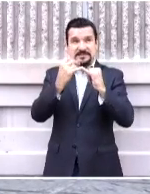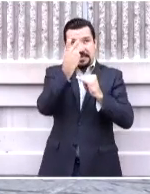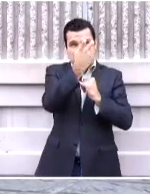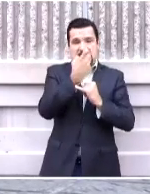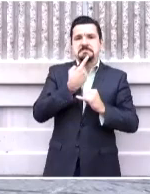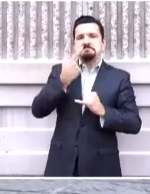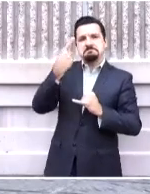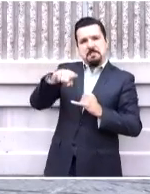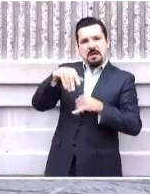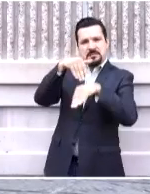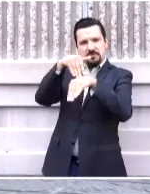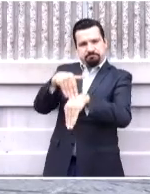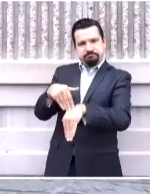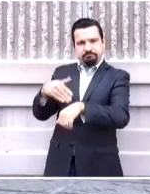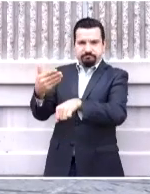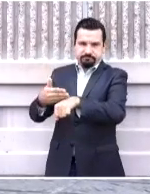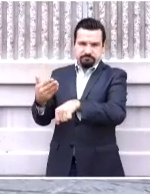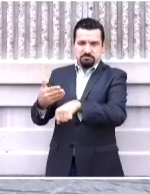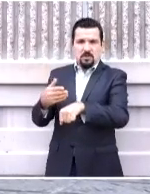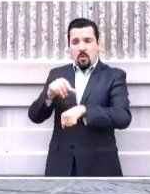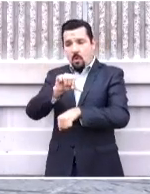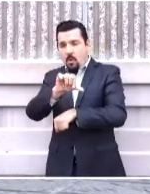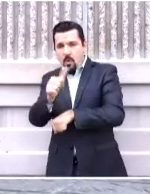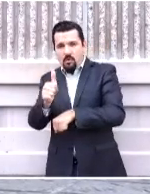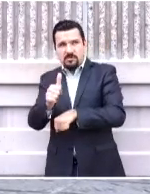progresiva. Algunas que no son